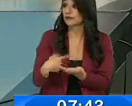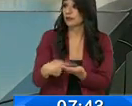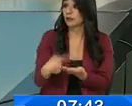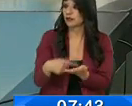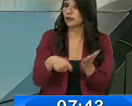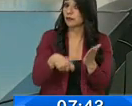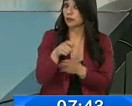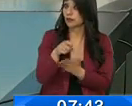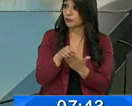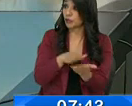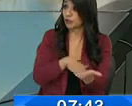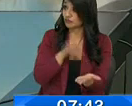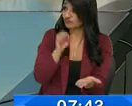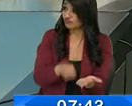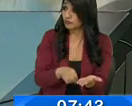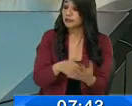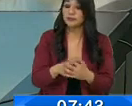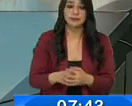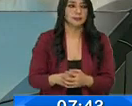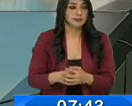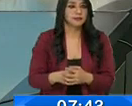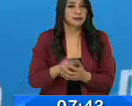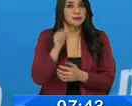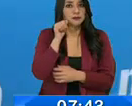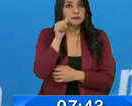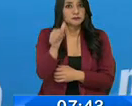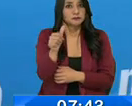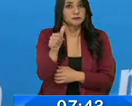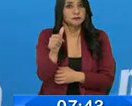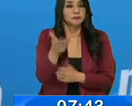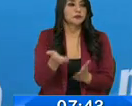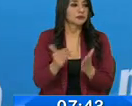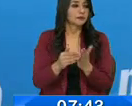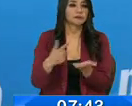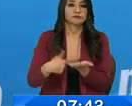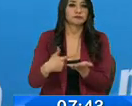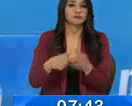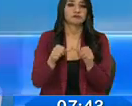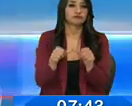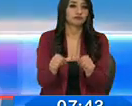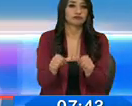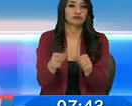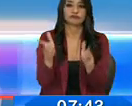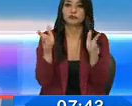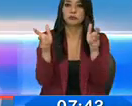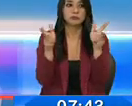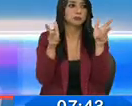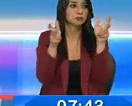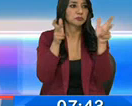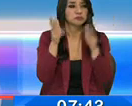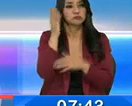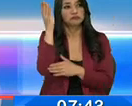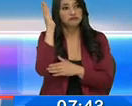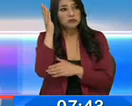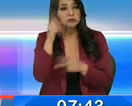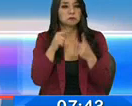aprueba el proyecto. Sí, bueno, nosotros el día de mañana seguiríamos escuchando los